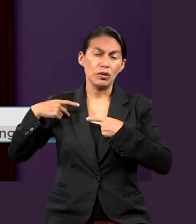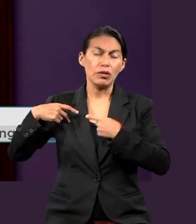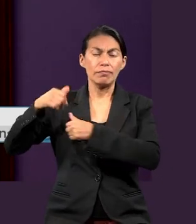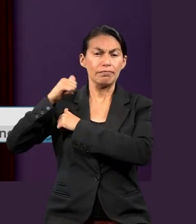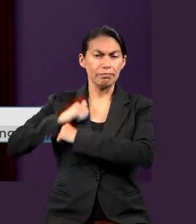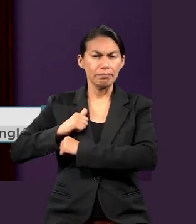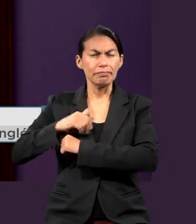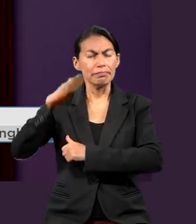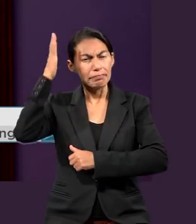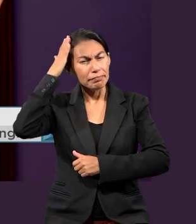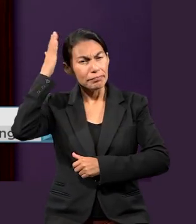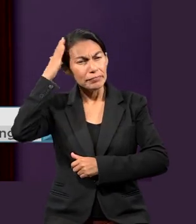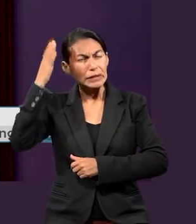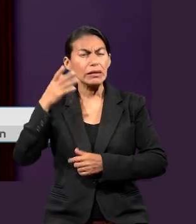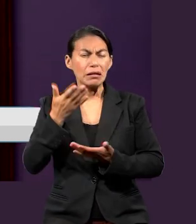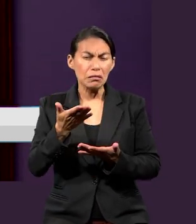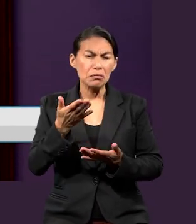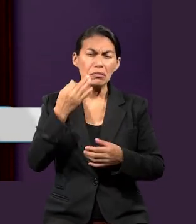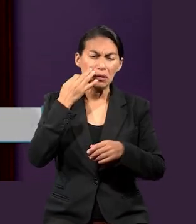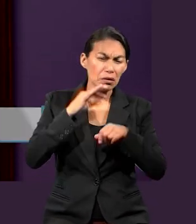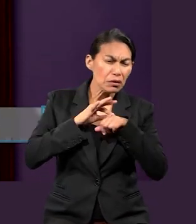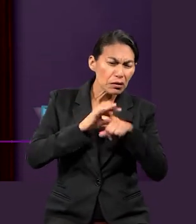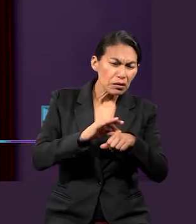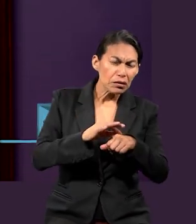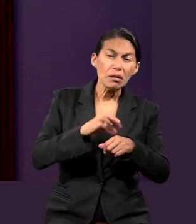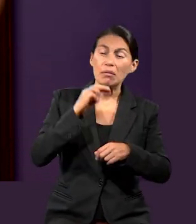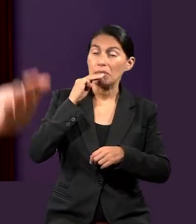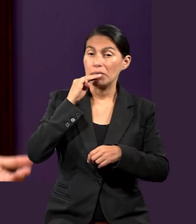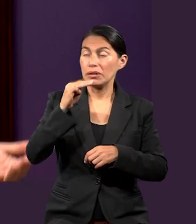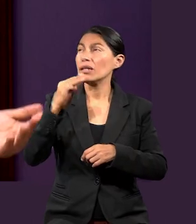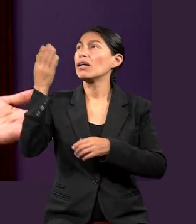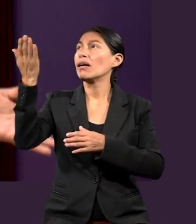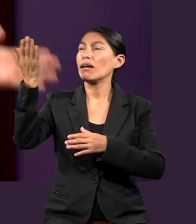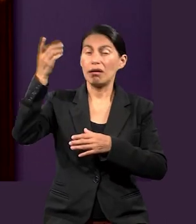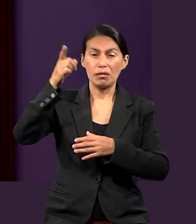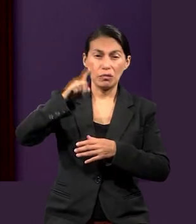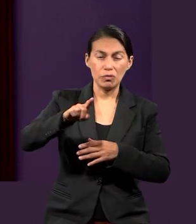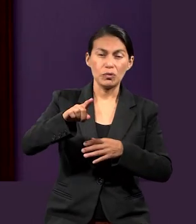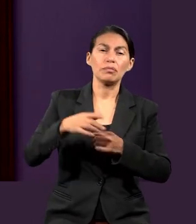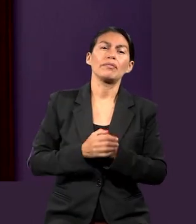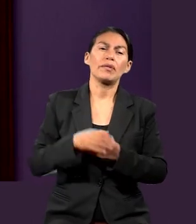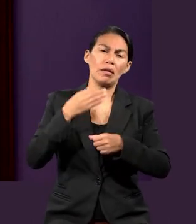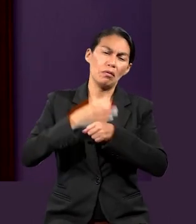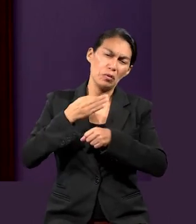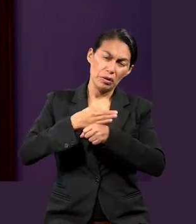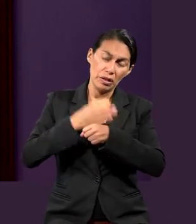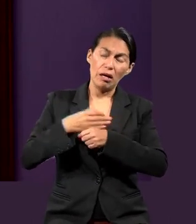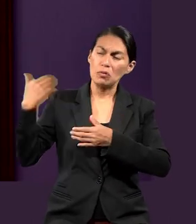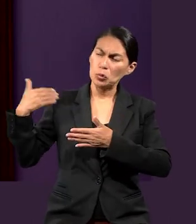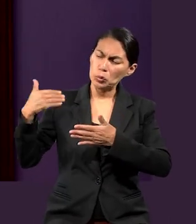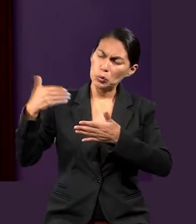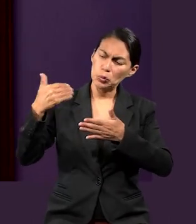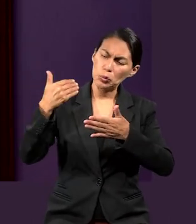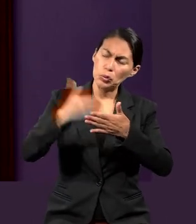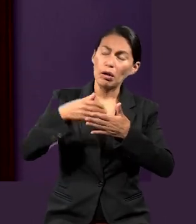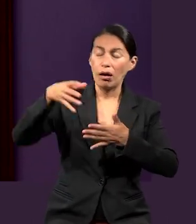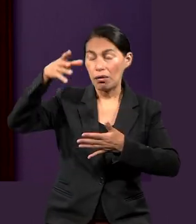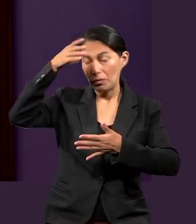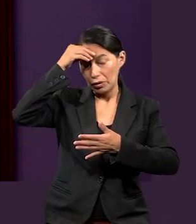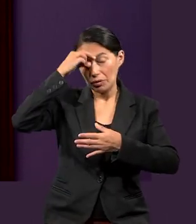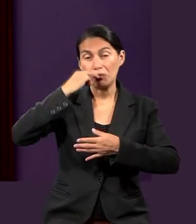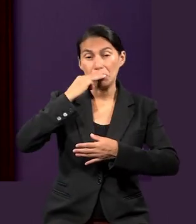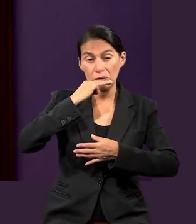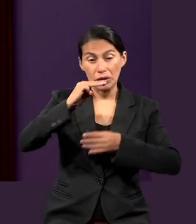desde el pasado, que estuvieron ahí presentes también queriendo compartir este mensaje y que hasta ahora pues hemos llegado hasta nuestros días también.